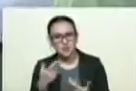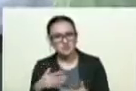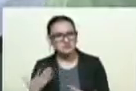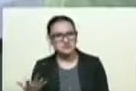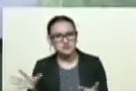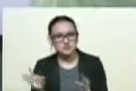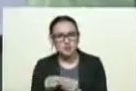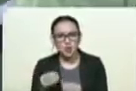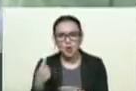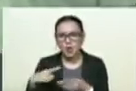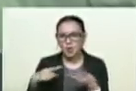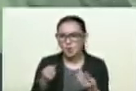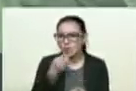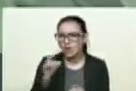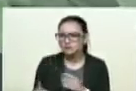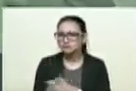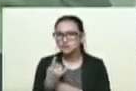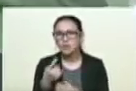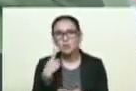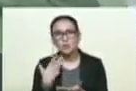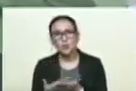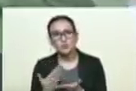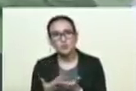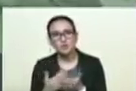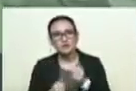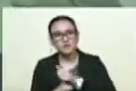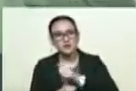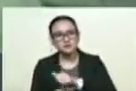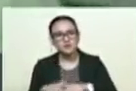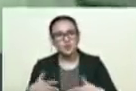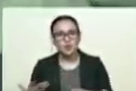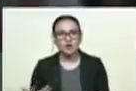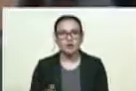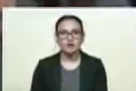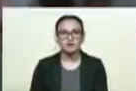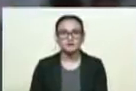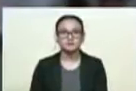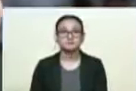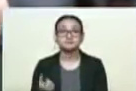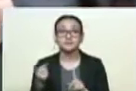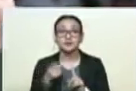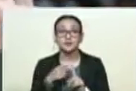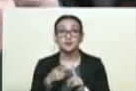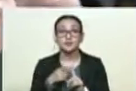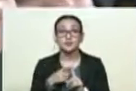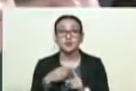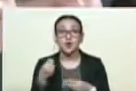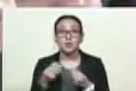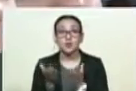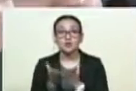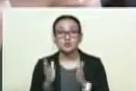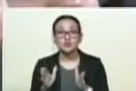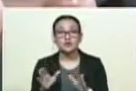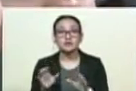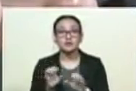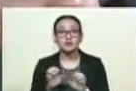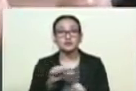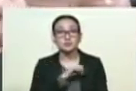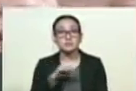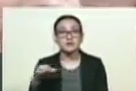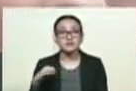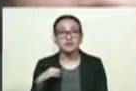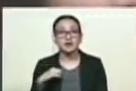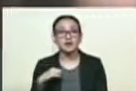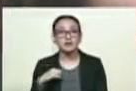¿qué cosas buenas han surgido allí de las propuestas de las bases? Bueno, una de ellas, presidente, es cómo los estudiantes de educación privada hoy